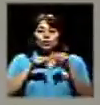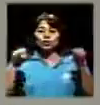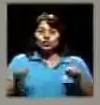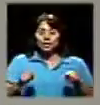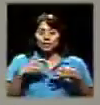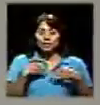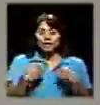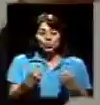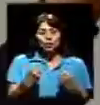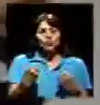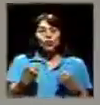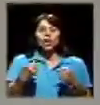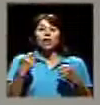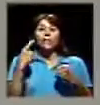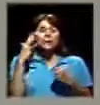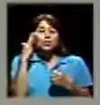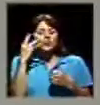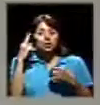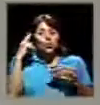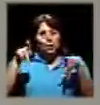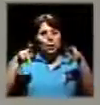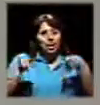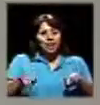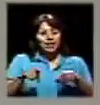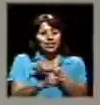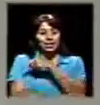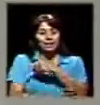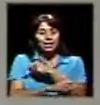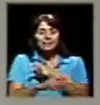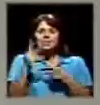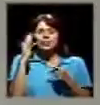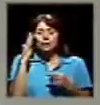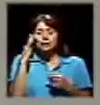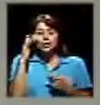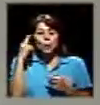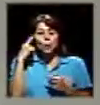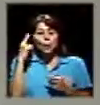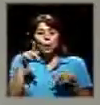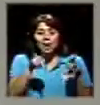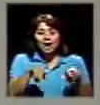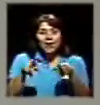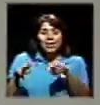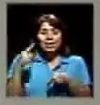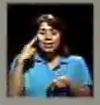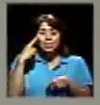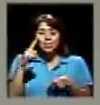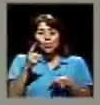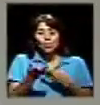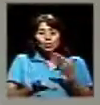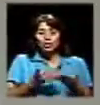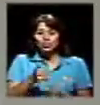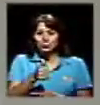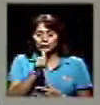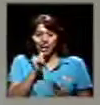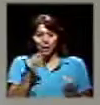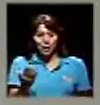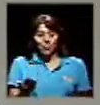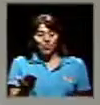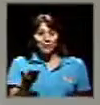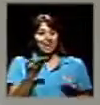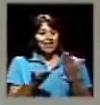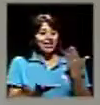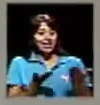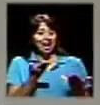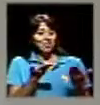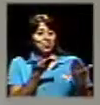país, por los servicios, por el mismo servicio de agua y por, y tal vez Yanira,